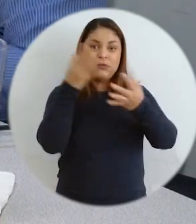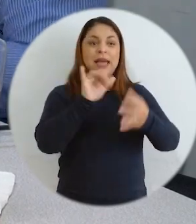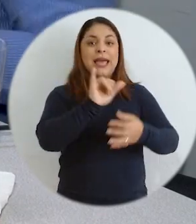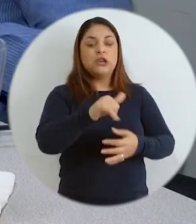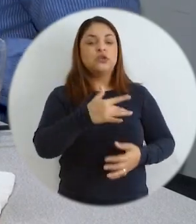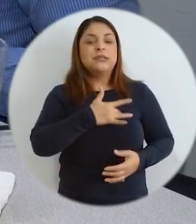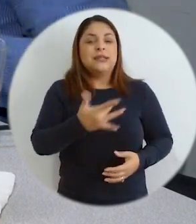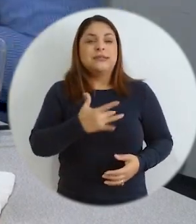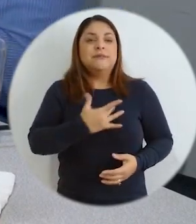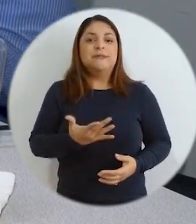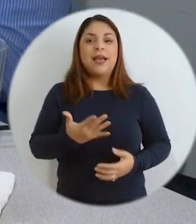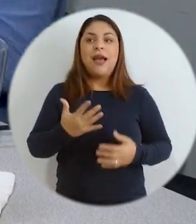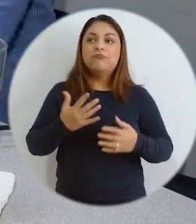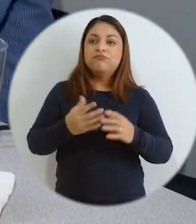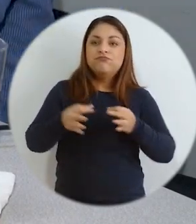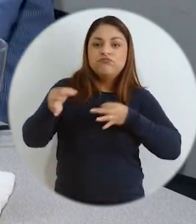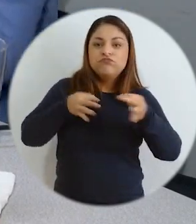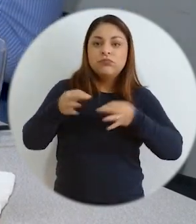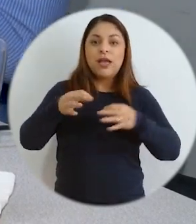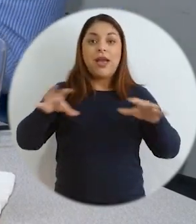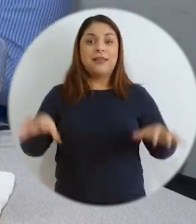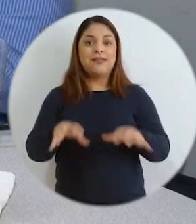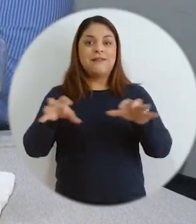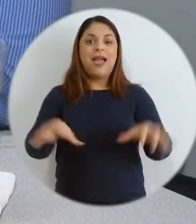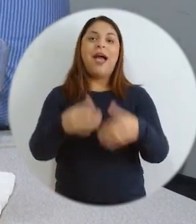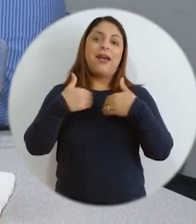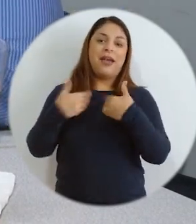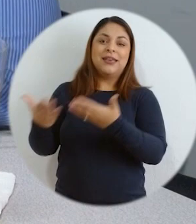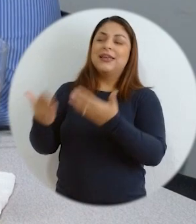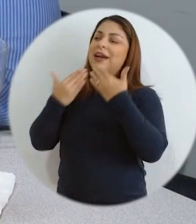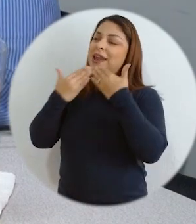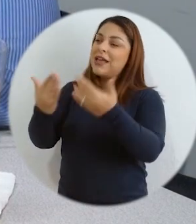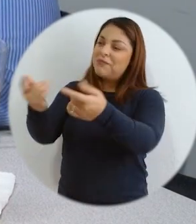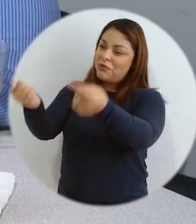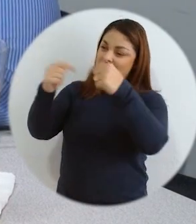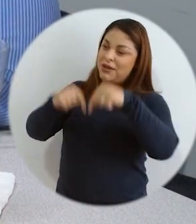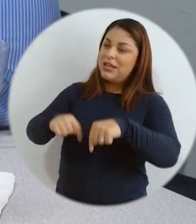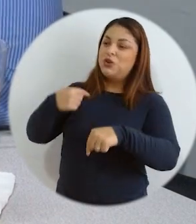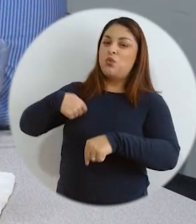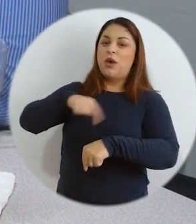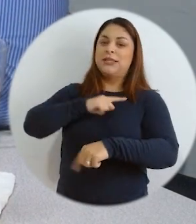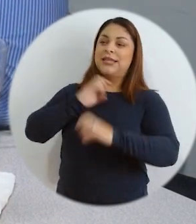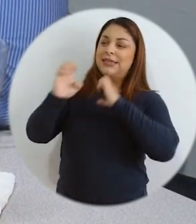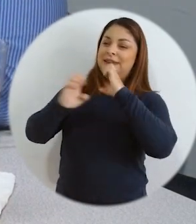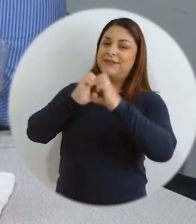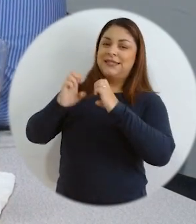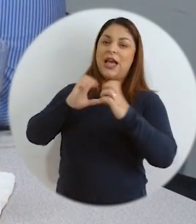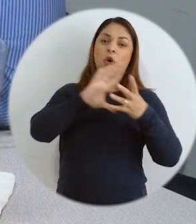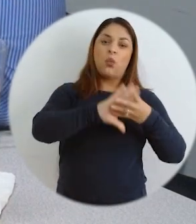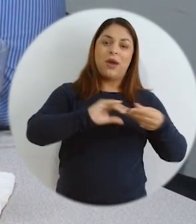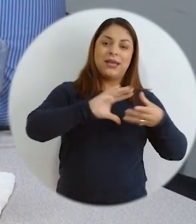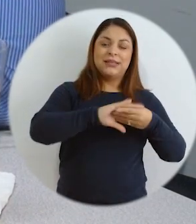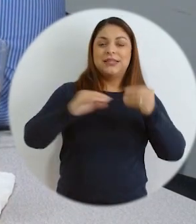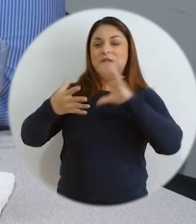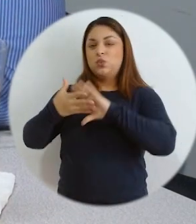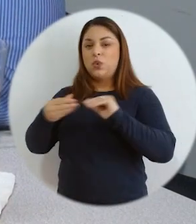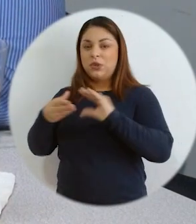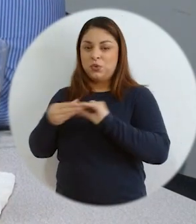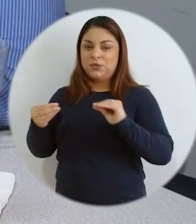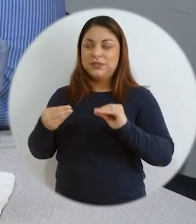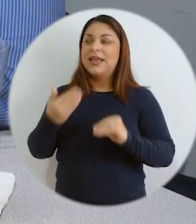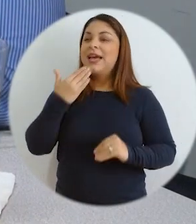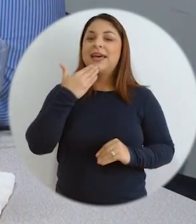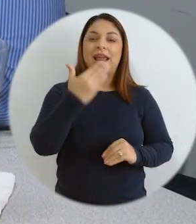trabajo a nivel de sensibilizar, explicar y desarrollar las actividades que se están implementando. Muchas gracias por venir a nuestro podcast Cuentas y